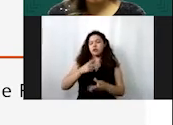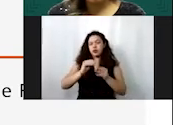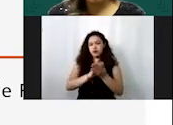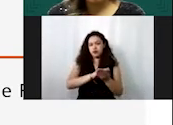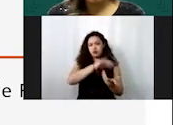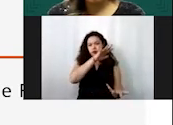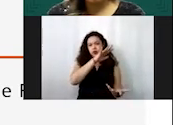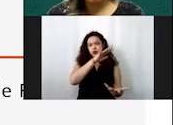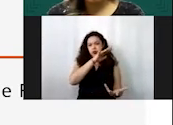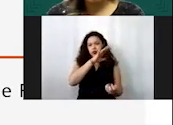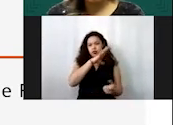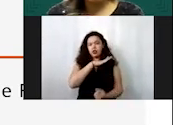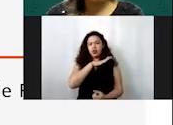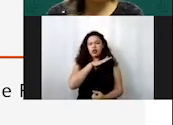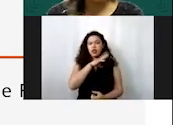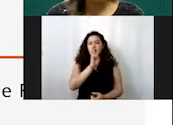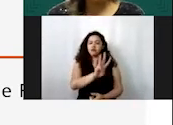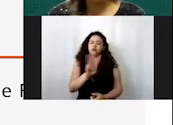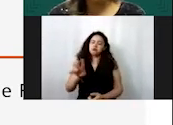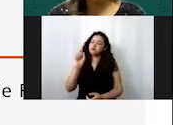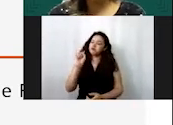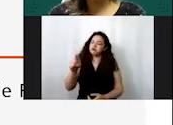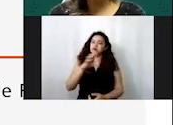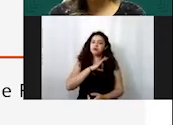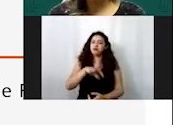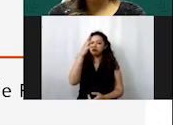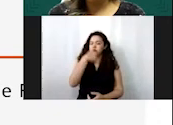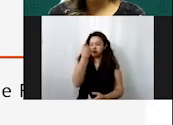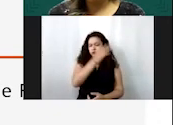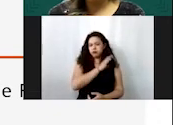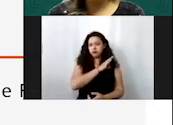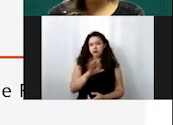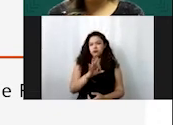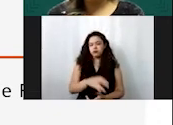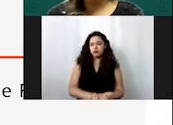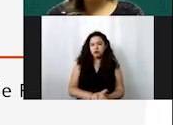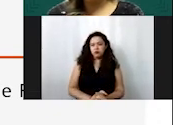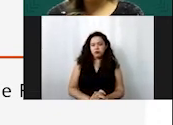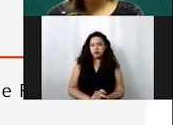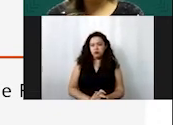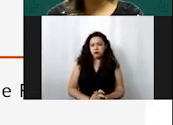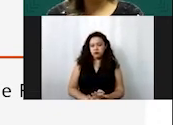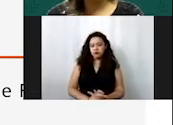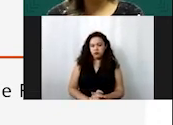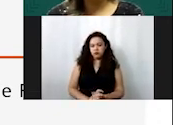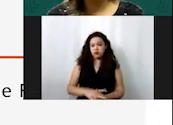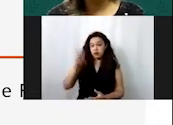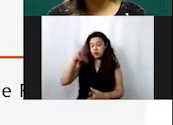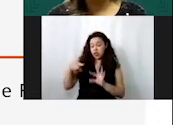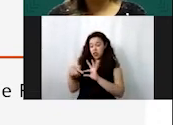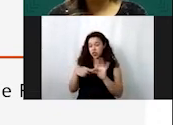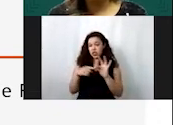también el enlace que ustedes pueden consultar. La verdad es que son muchas guías para